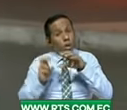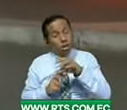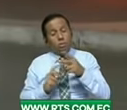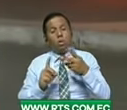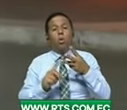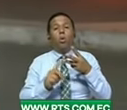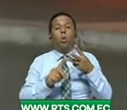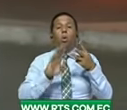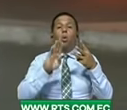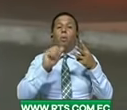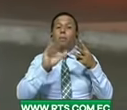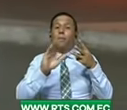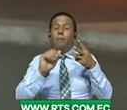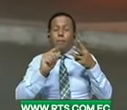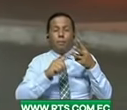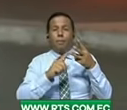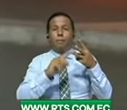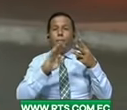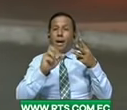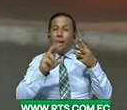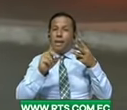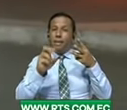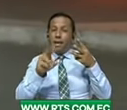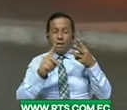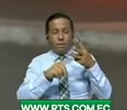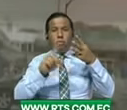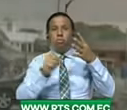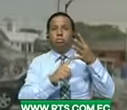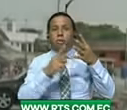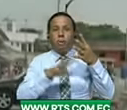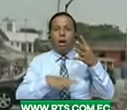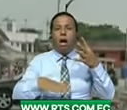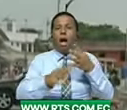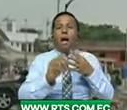el avistamiento de delfines. Veamos el siguiente informe.